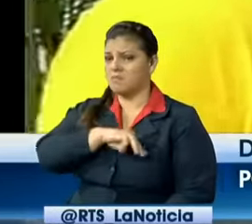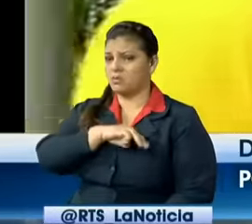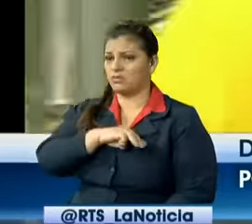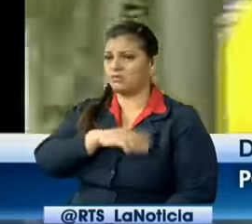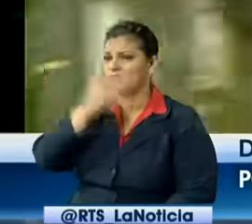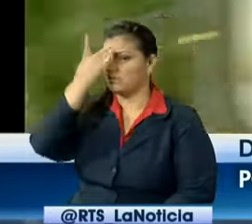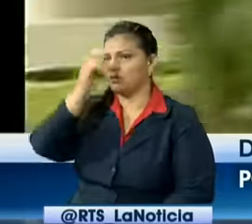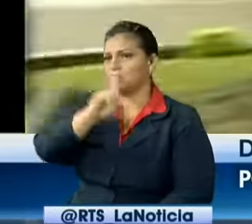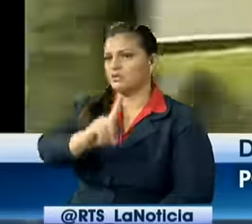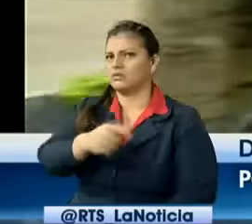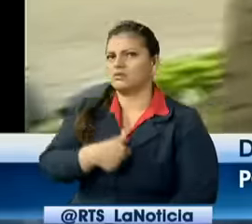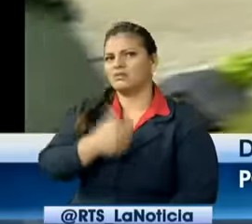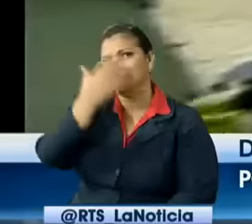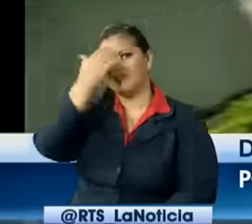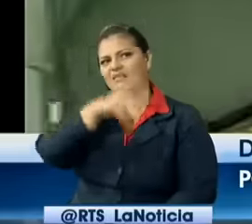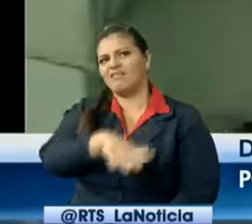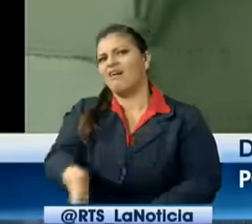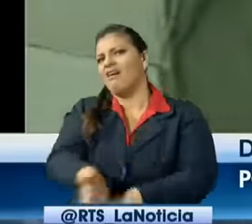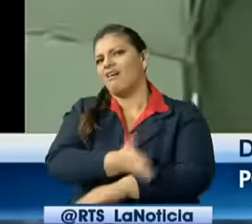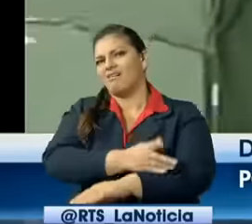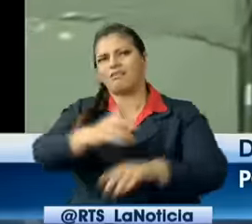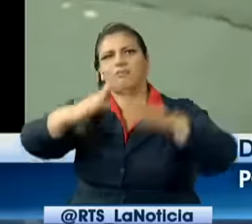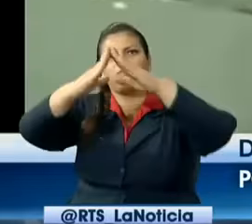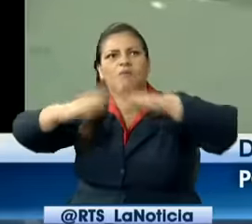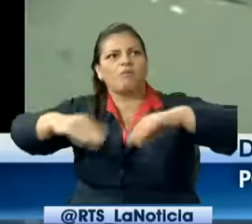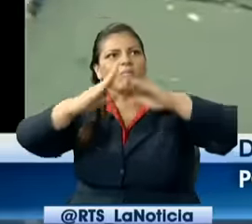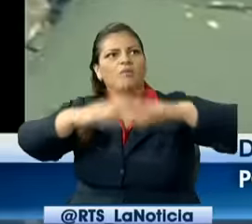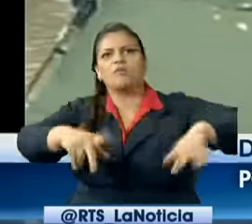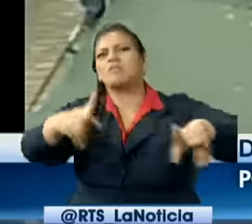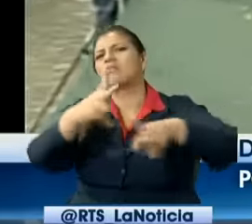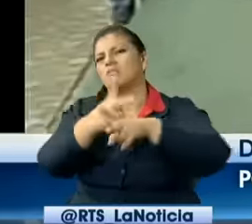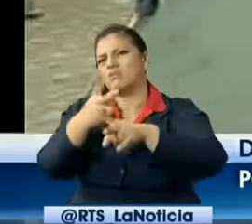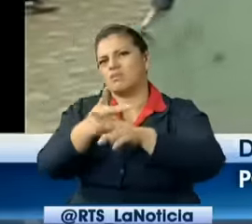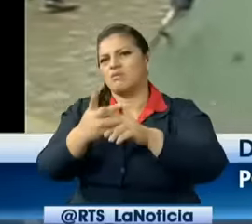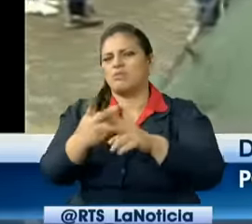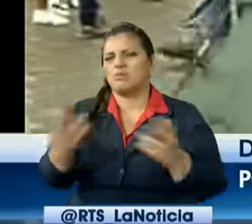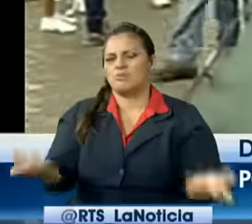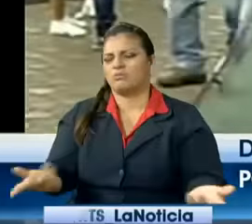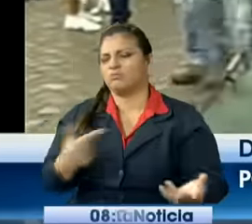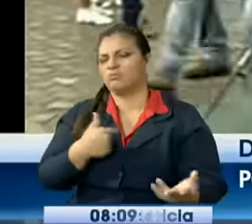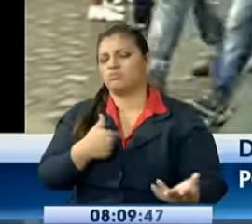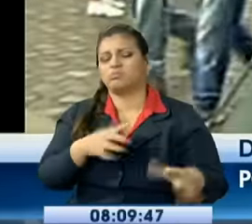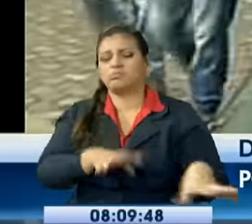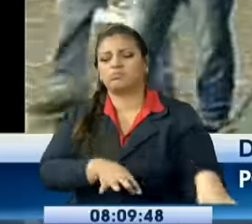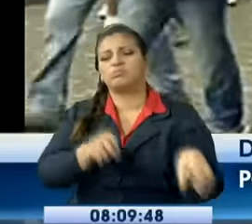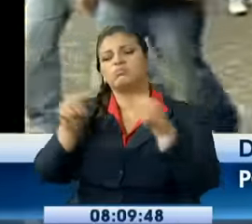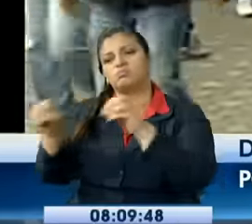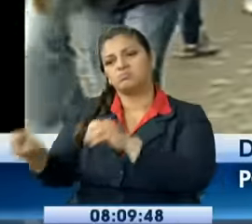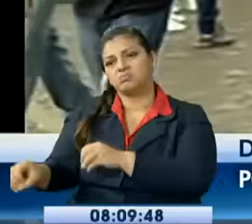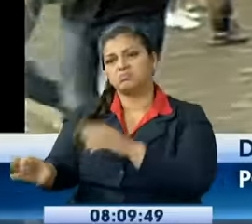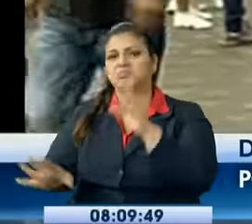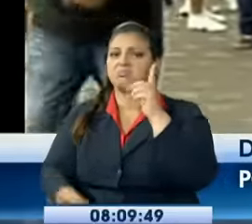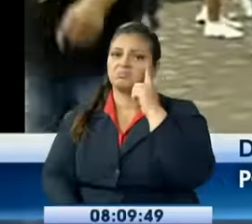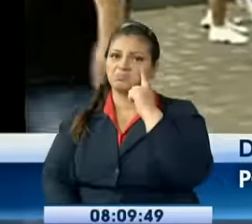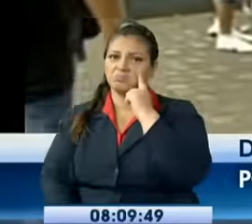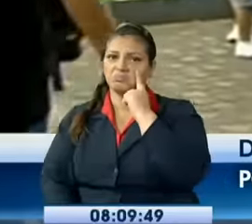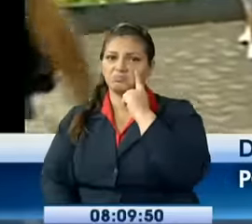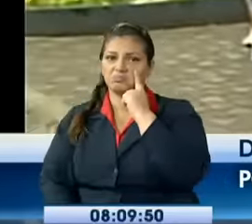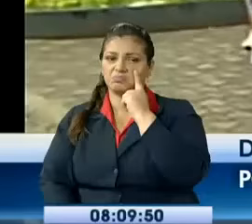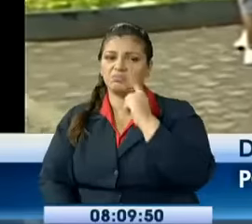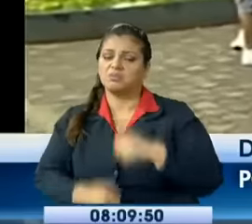se demuele. Igual hay que ver dónde la reubican o qué mismo hace el municipio para ver si nos ayuda.